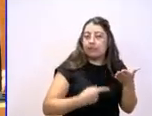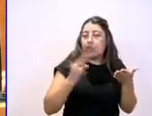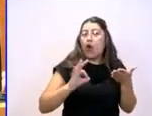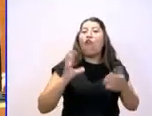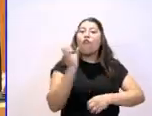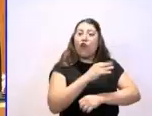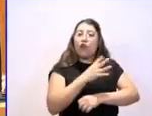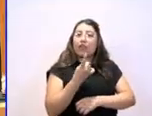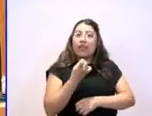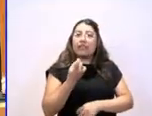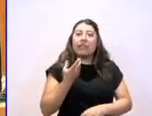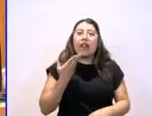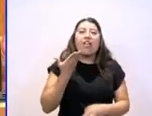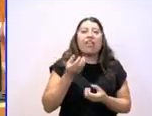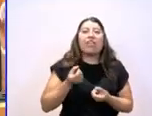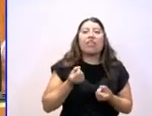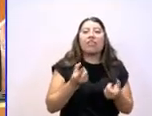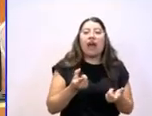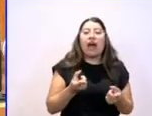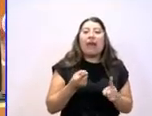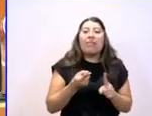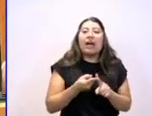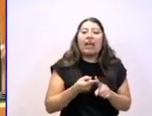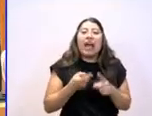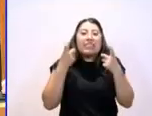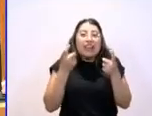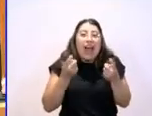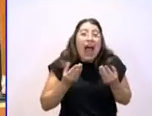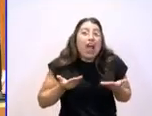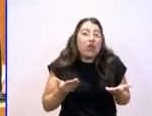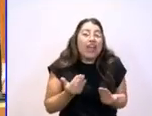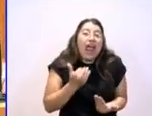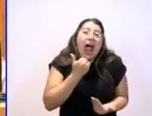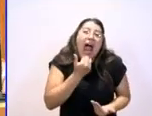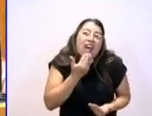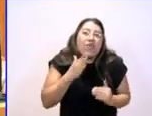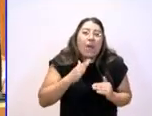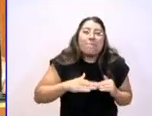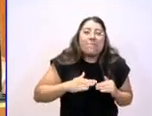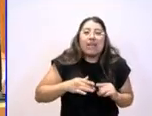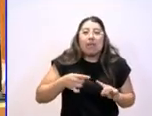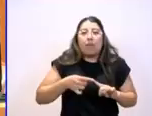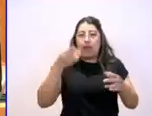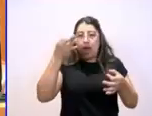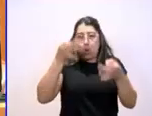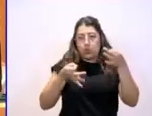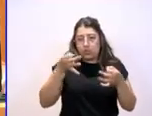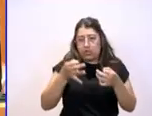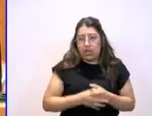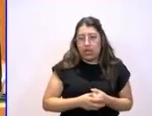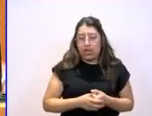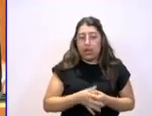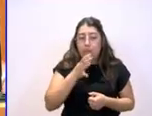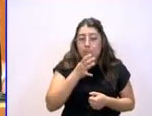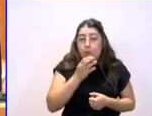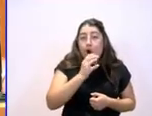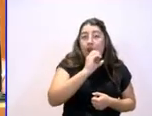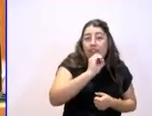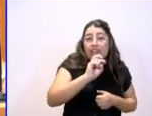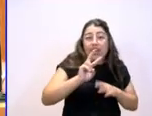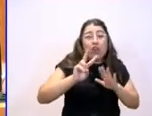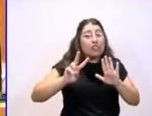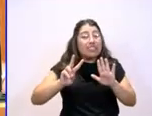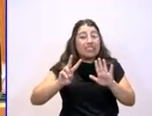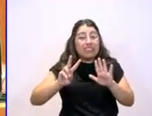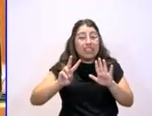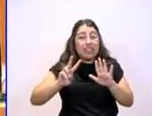necesarios para aplicar un pelín de intento de justicia, porque ni tan siquiera con el 0,7,